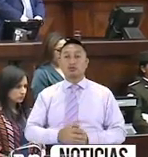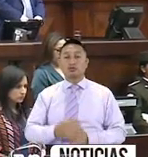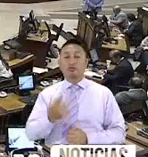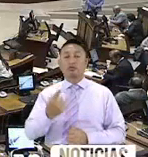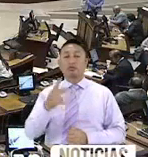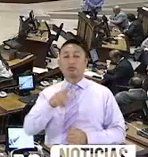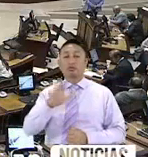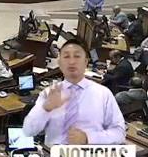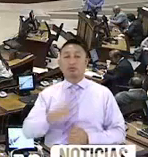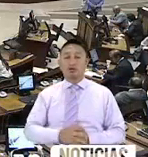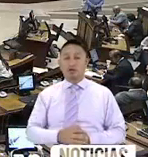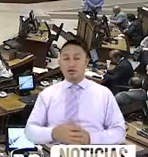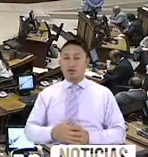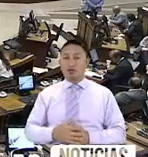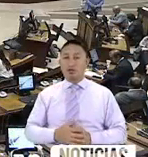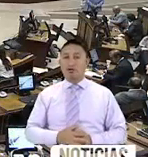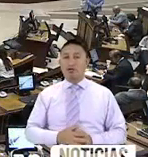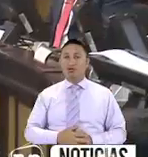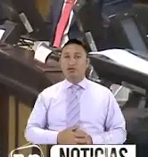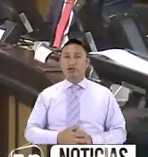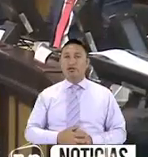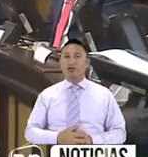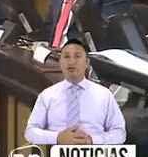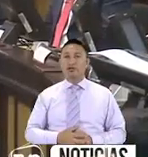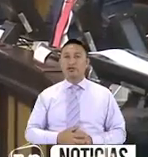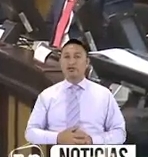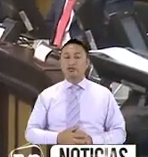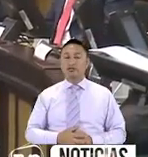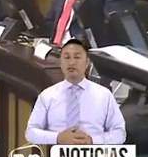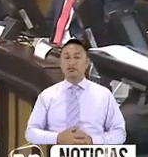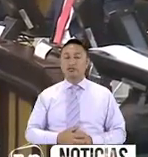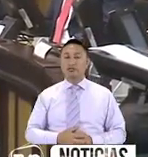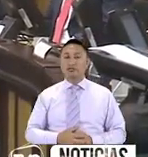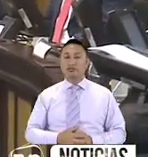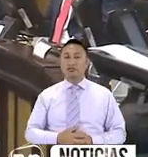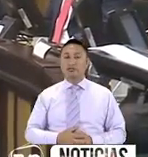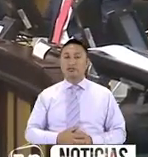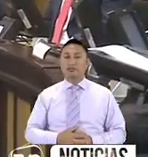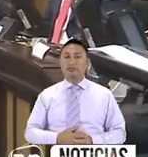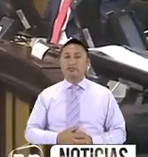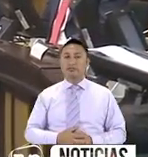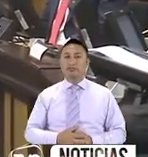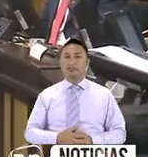manera virtual. Informó Álvaro Terán.